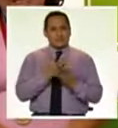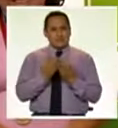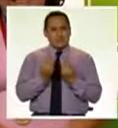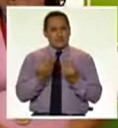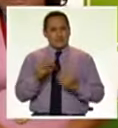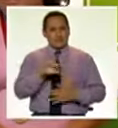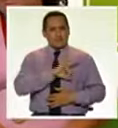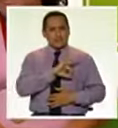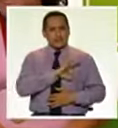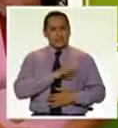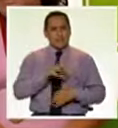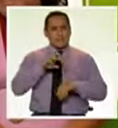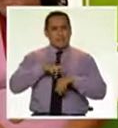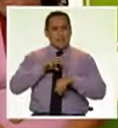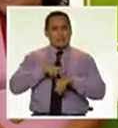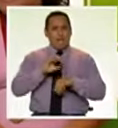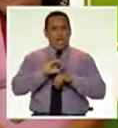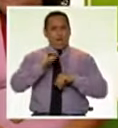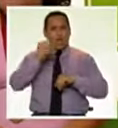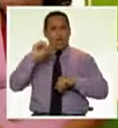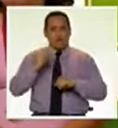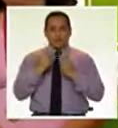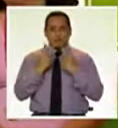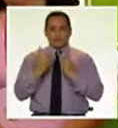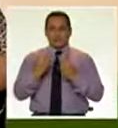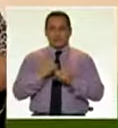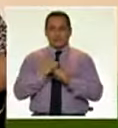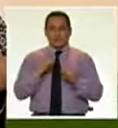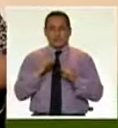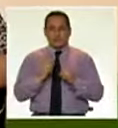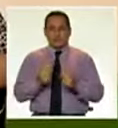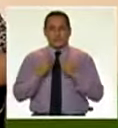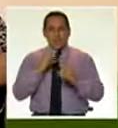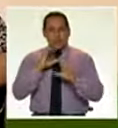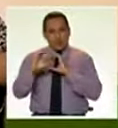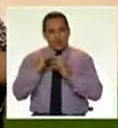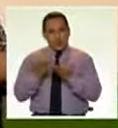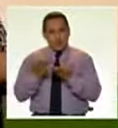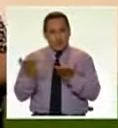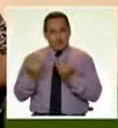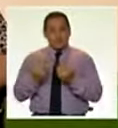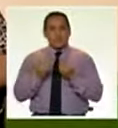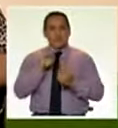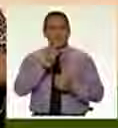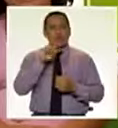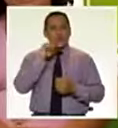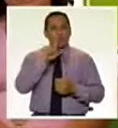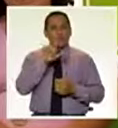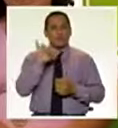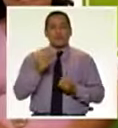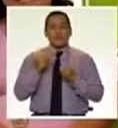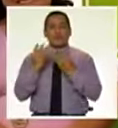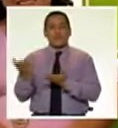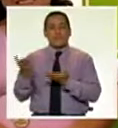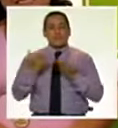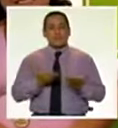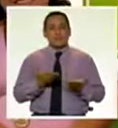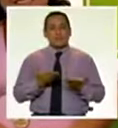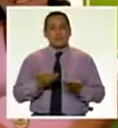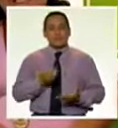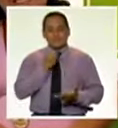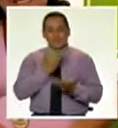medallas! De plata, de oro. Son chicos excepcionales. Vamos a conversar un ratito con ellos. Por supuesto. Hablamos con Willy. Willy, ¿cómo estás? Bienvenido.